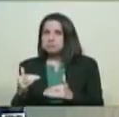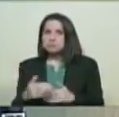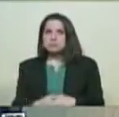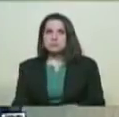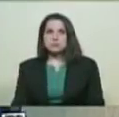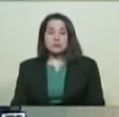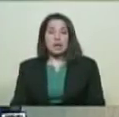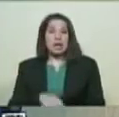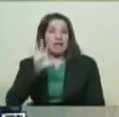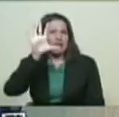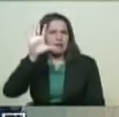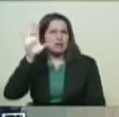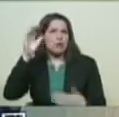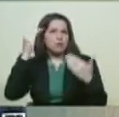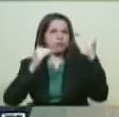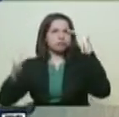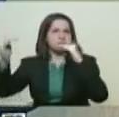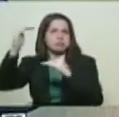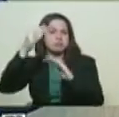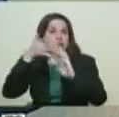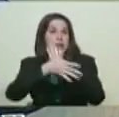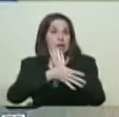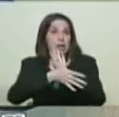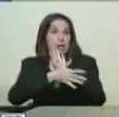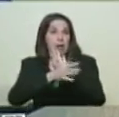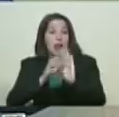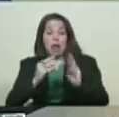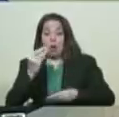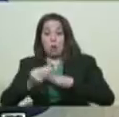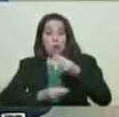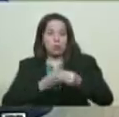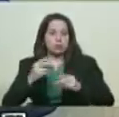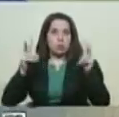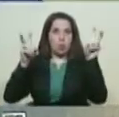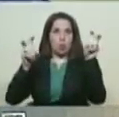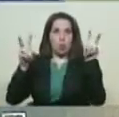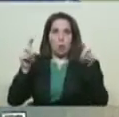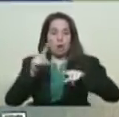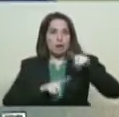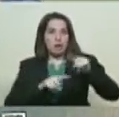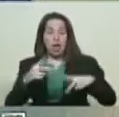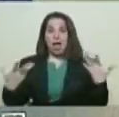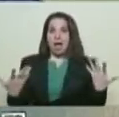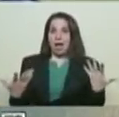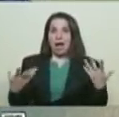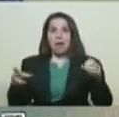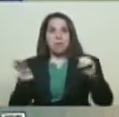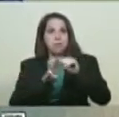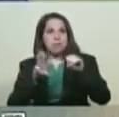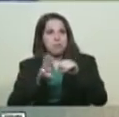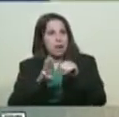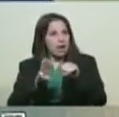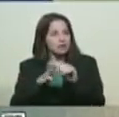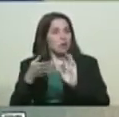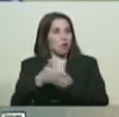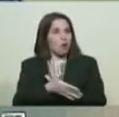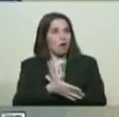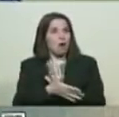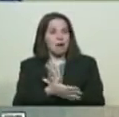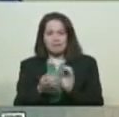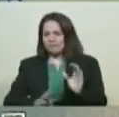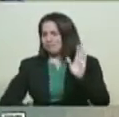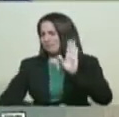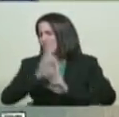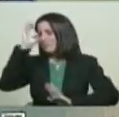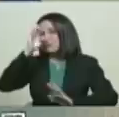Y en quinto lugar, en esta onda de creación, innovación, el Petro, que ha sido todo un